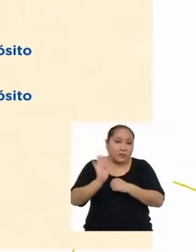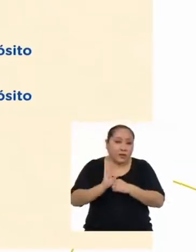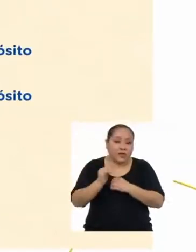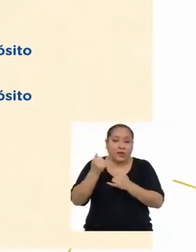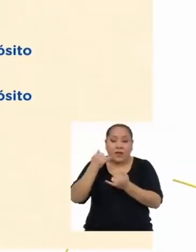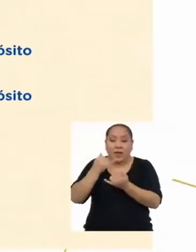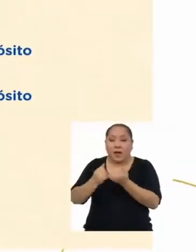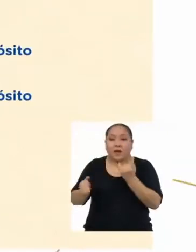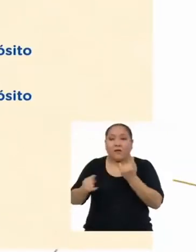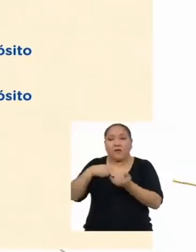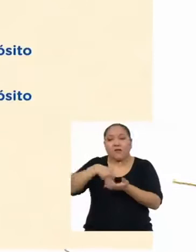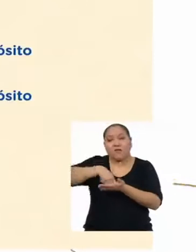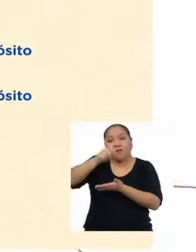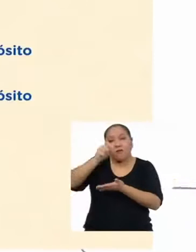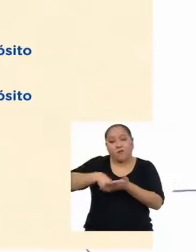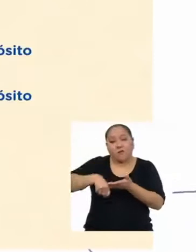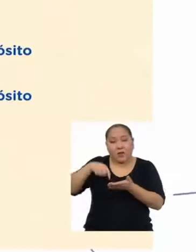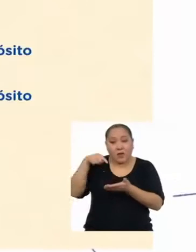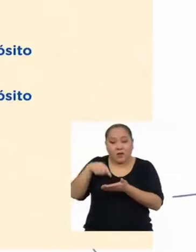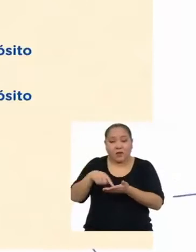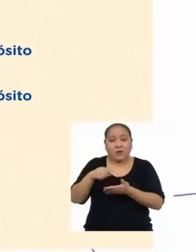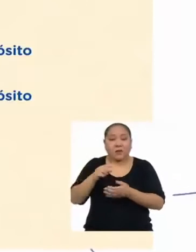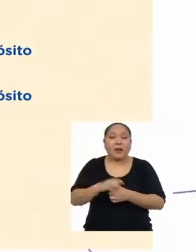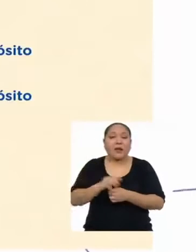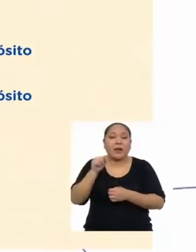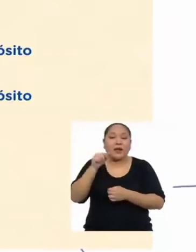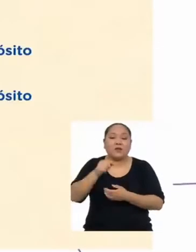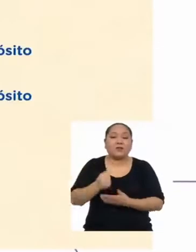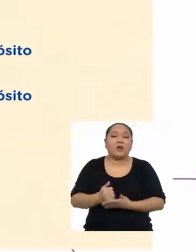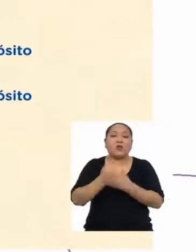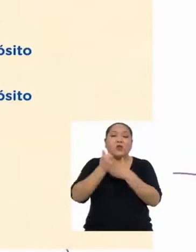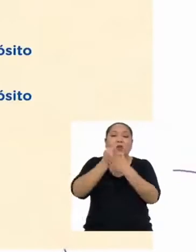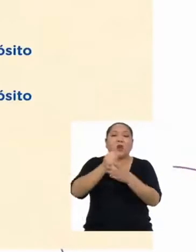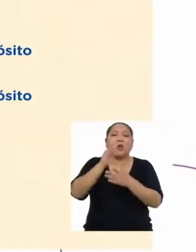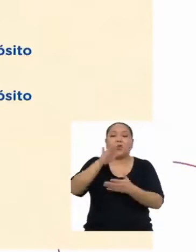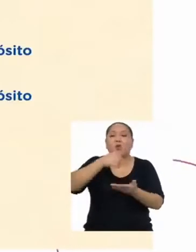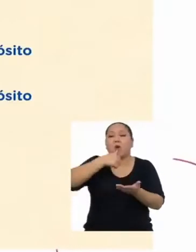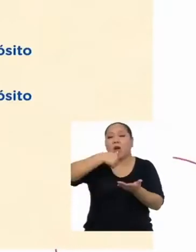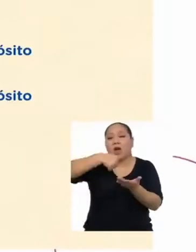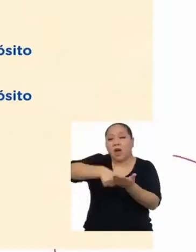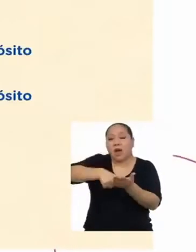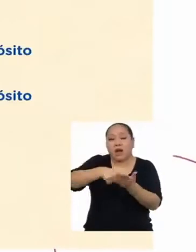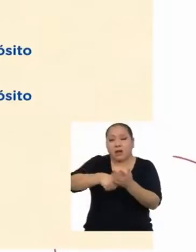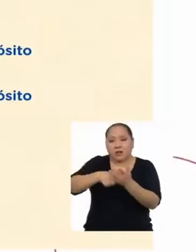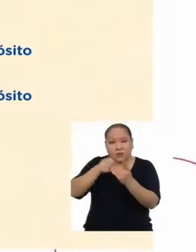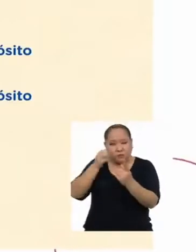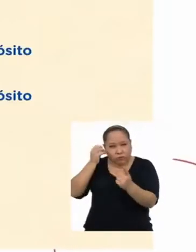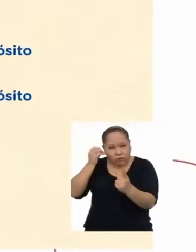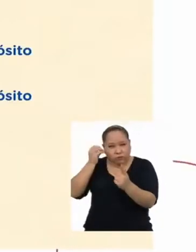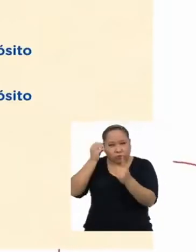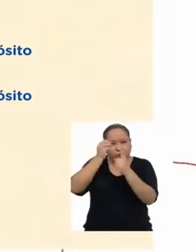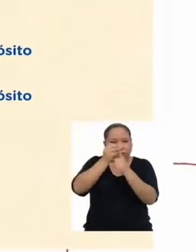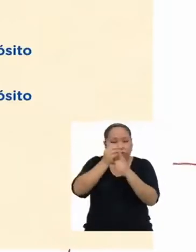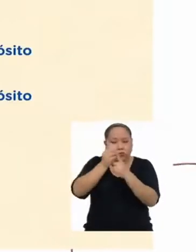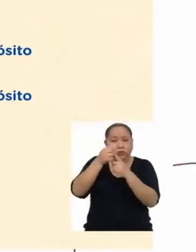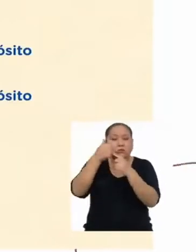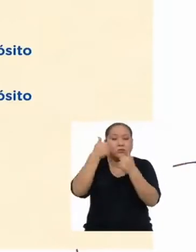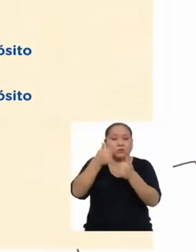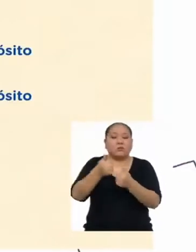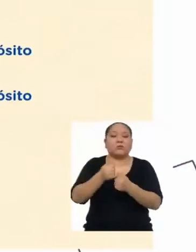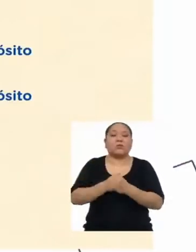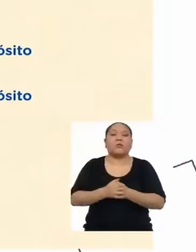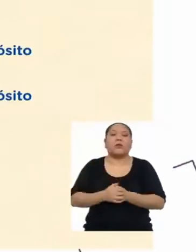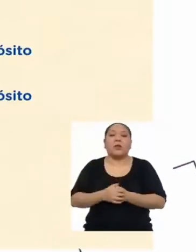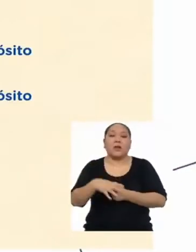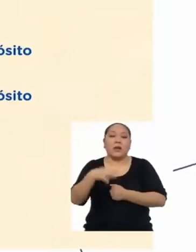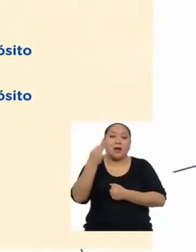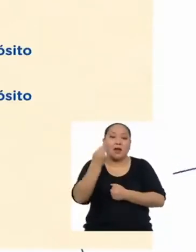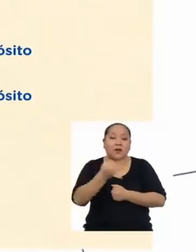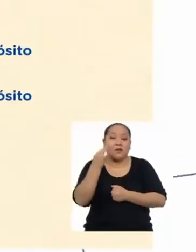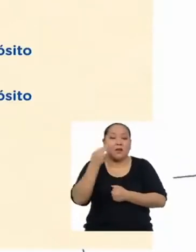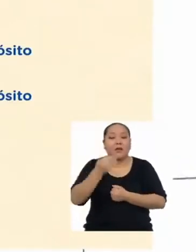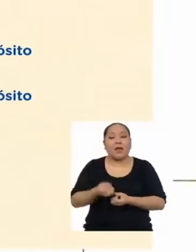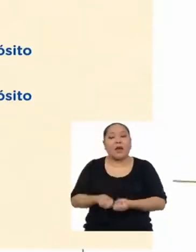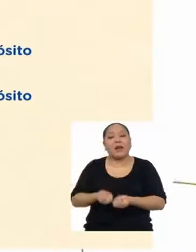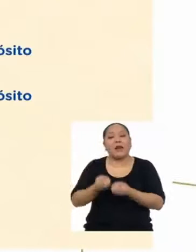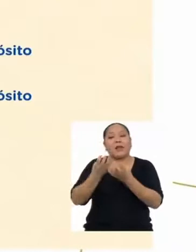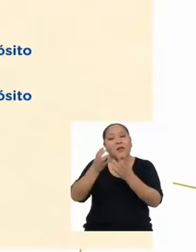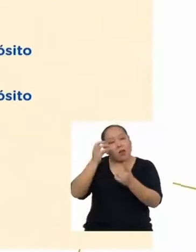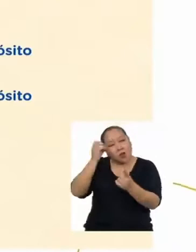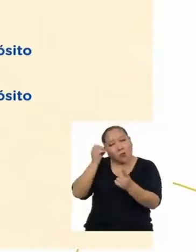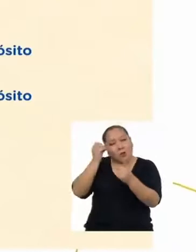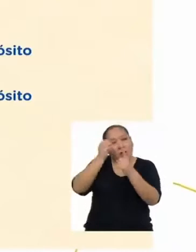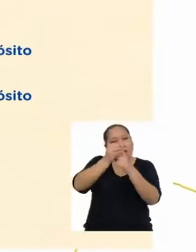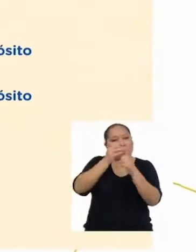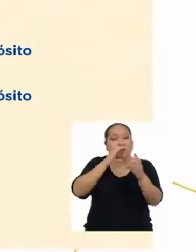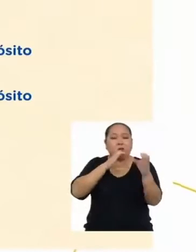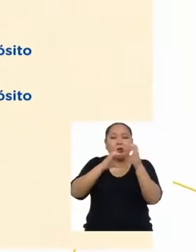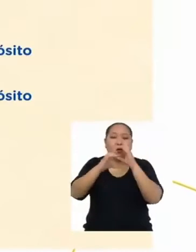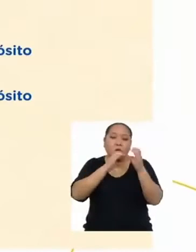firma. Esto ayudará a que tu carta sea efectiva, es decir, que realmente logre su propósito